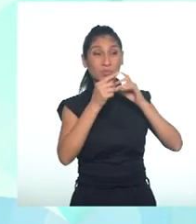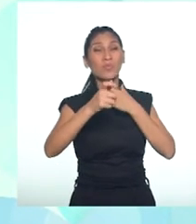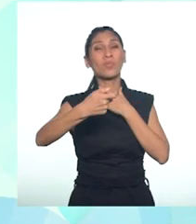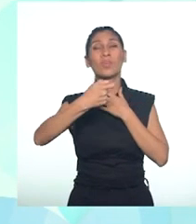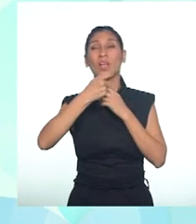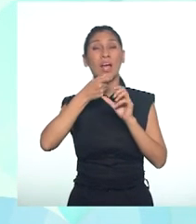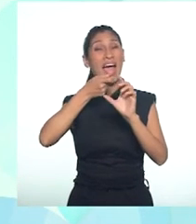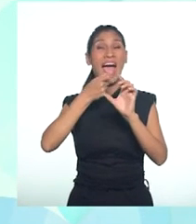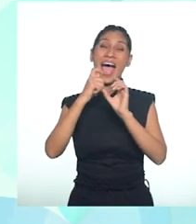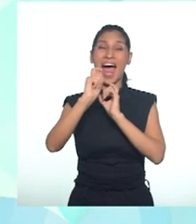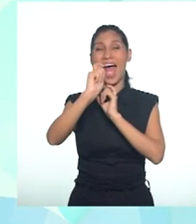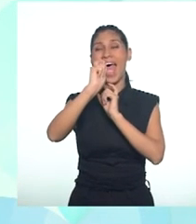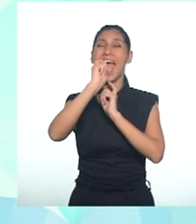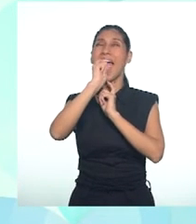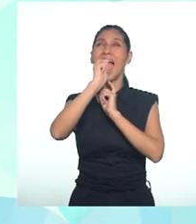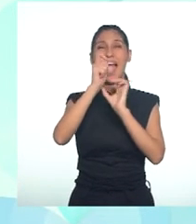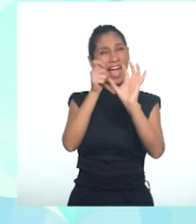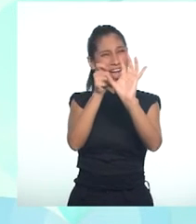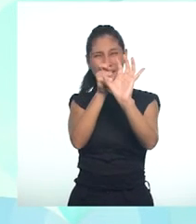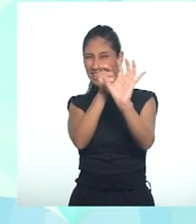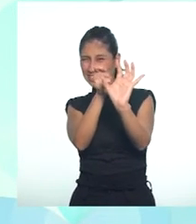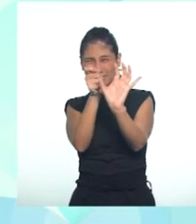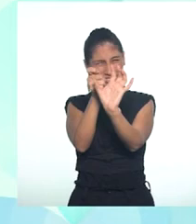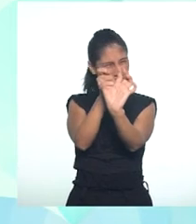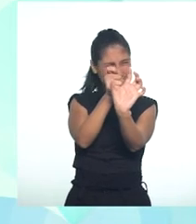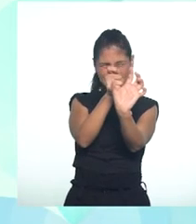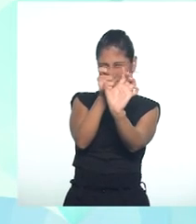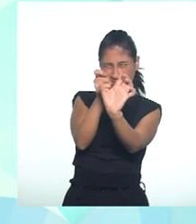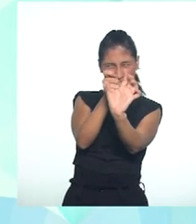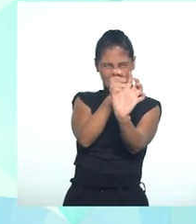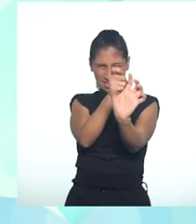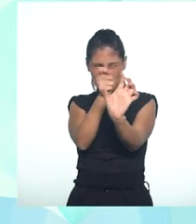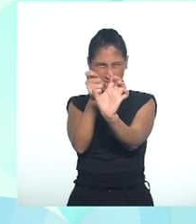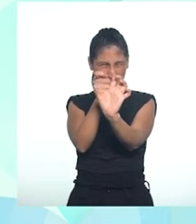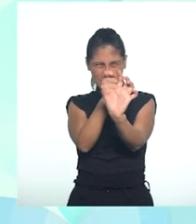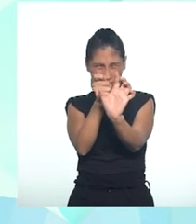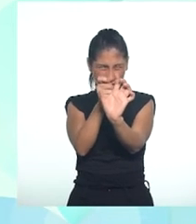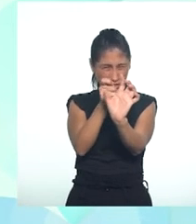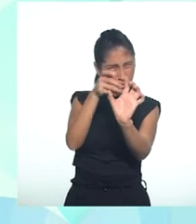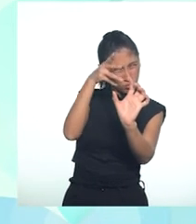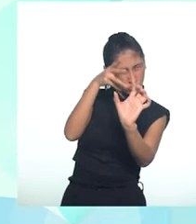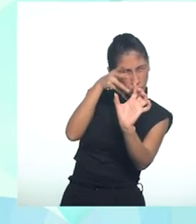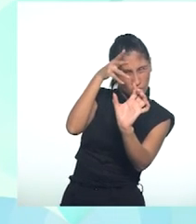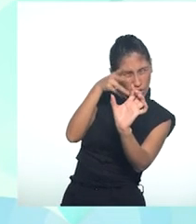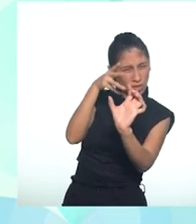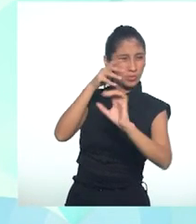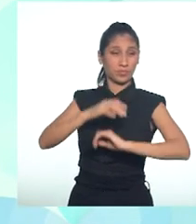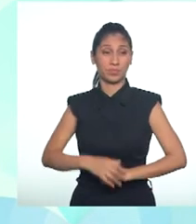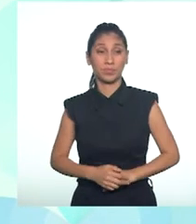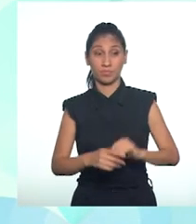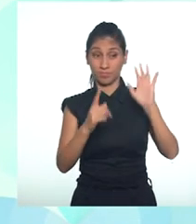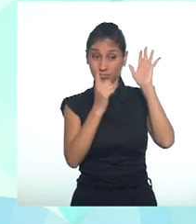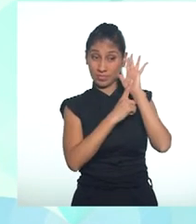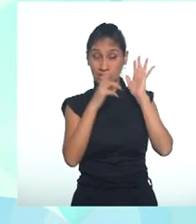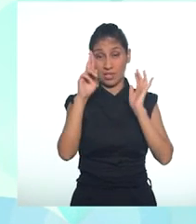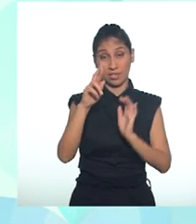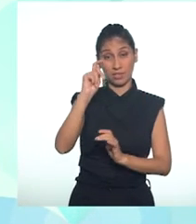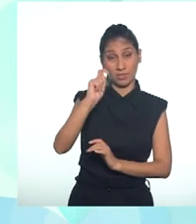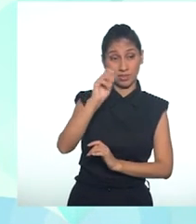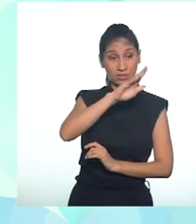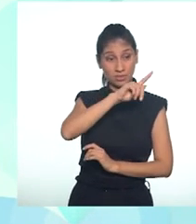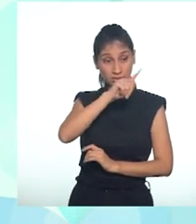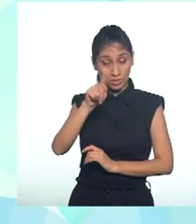y una técnica de análisis molecular denominado reacción en cadena de la polimerasa,